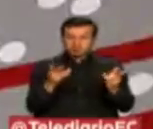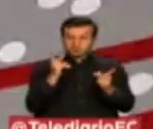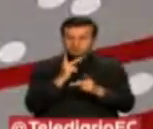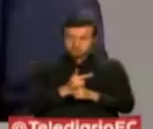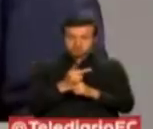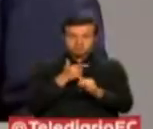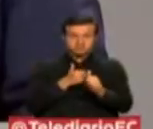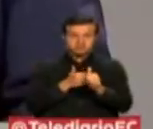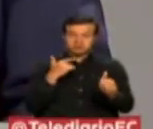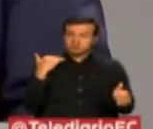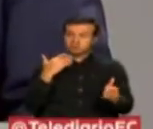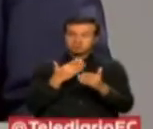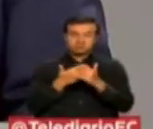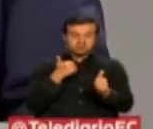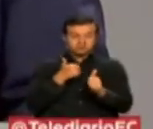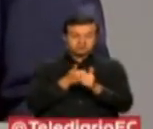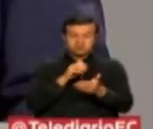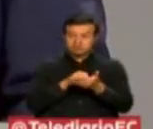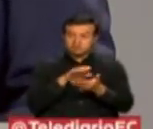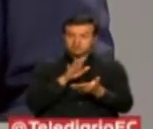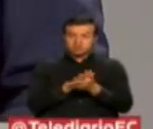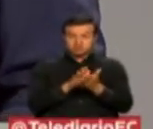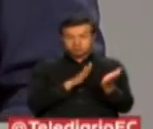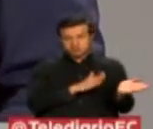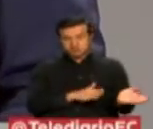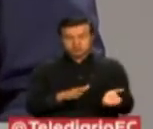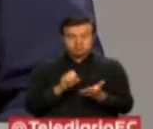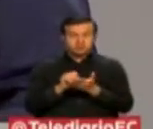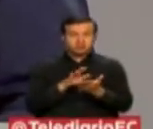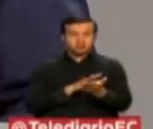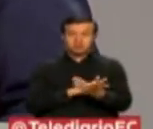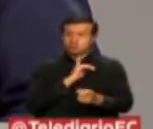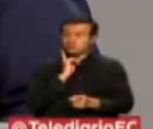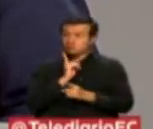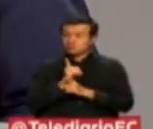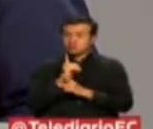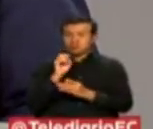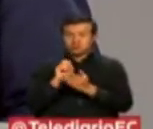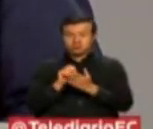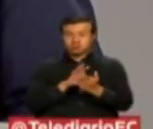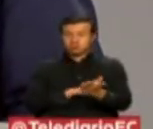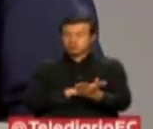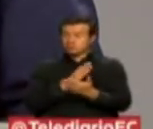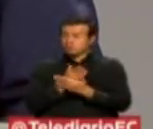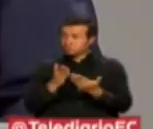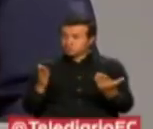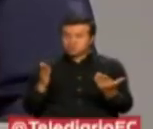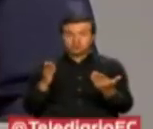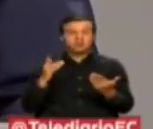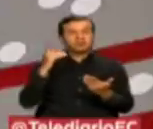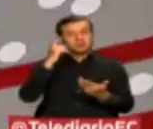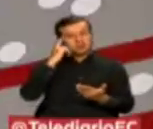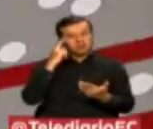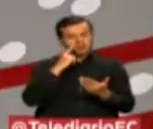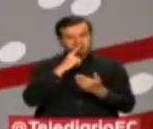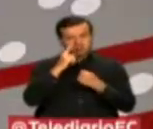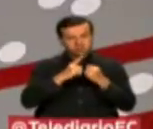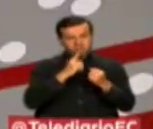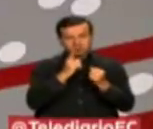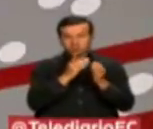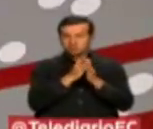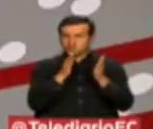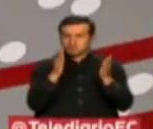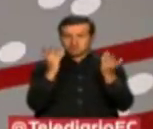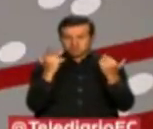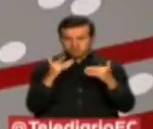próximo está este proyecto? Está, digamos, el convertir este proyecto en una realidad. Yo pienso que en el transcurso de este año eso se va a poder